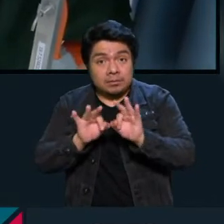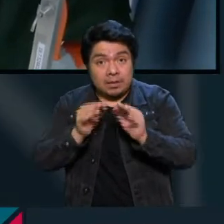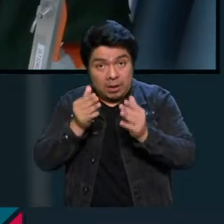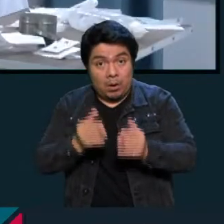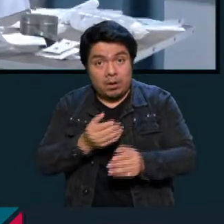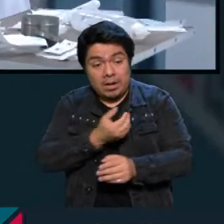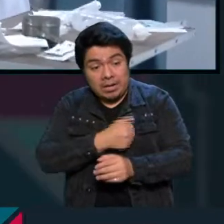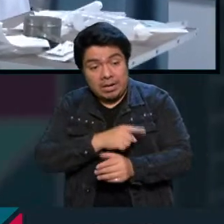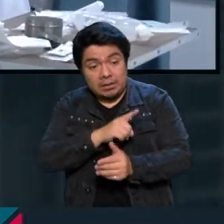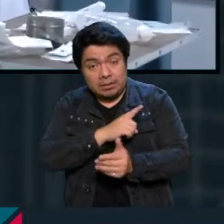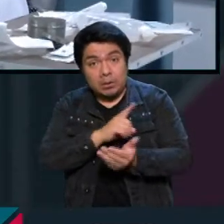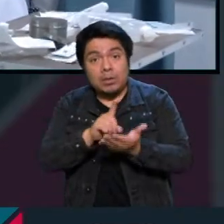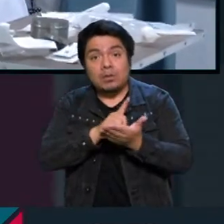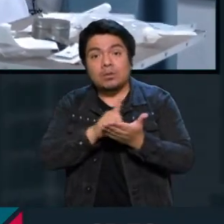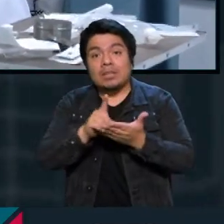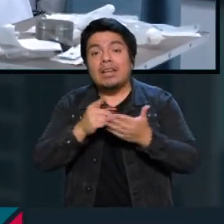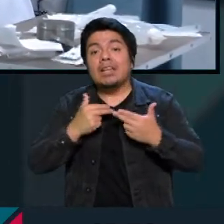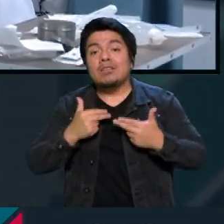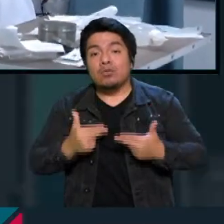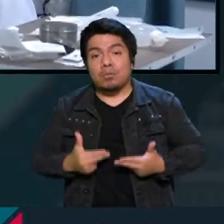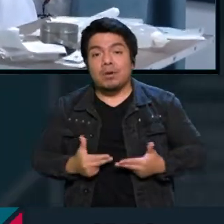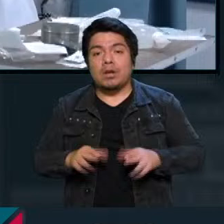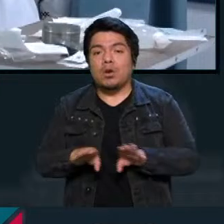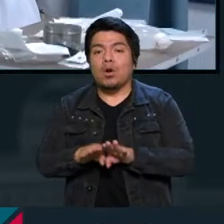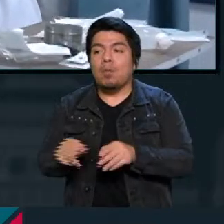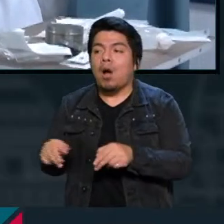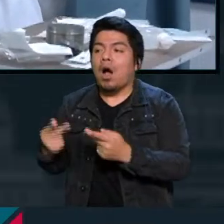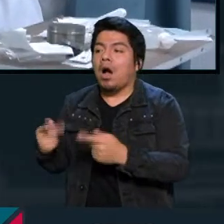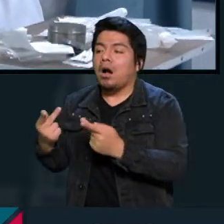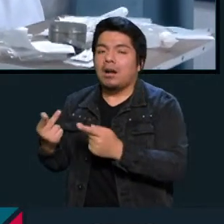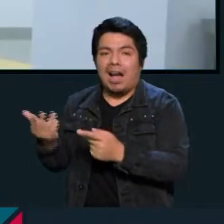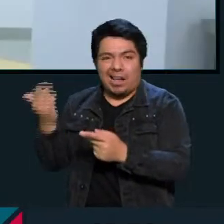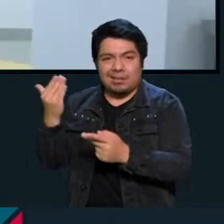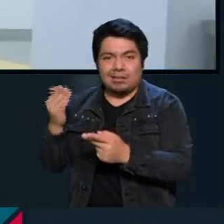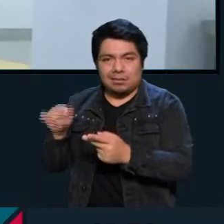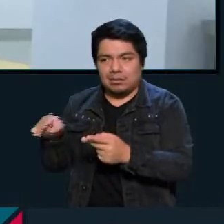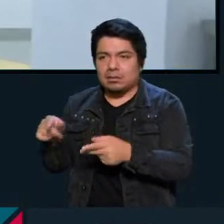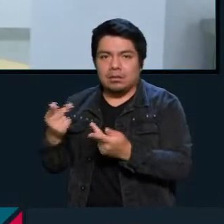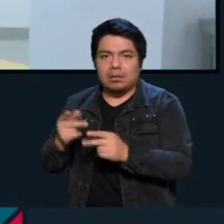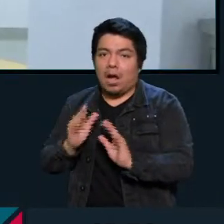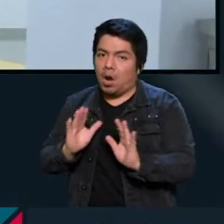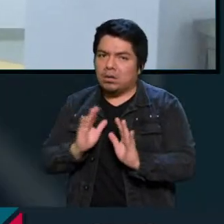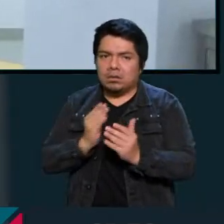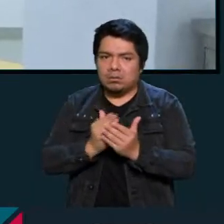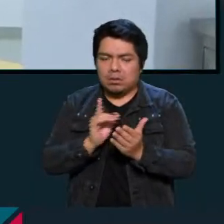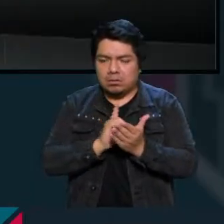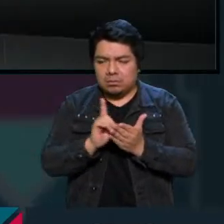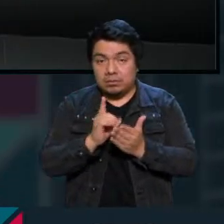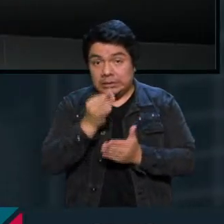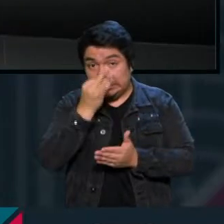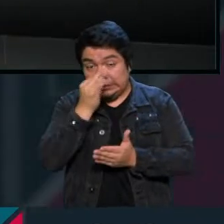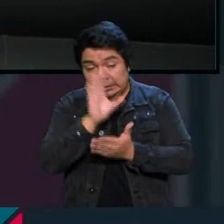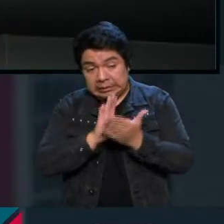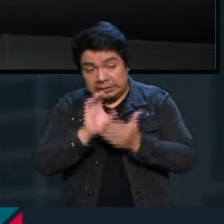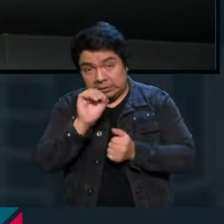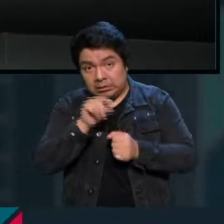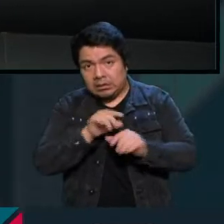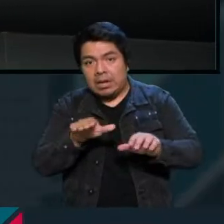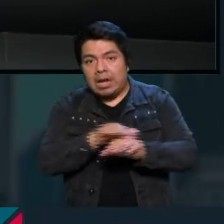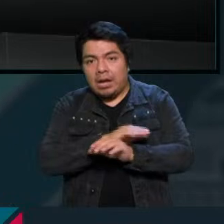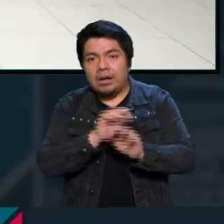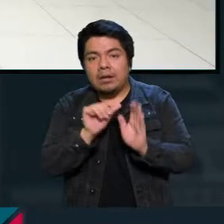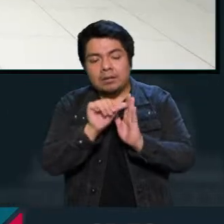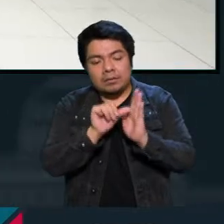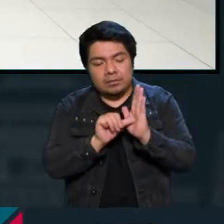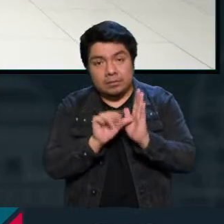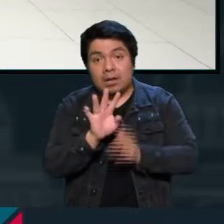ve como un derecho humano y no se ve como una mercancía como se veía anteriormente. Recordemos que está por pasar una reforma del presidente para modificar el